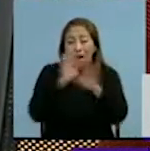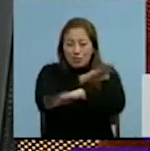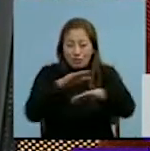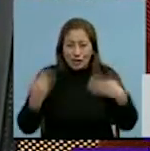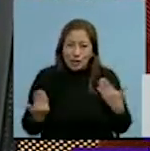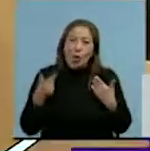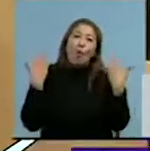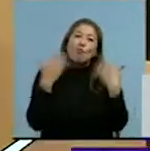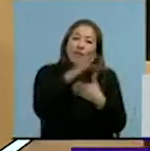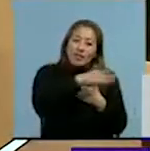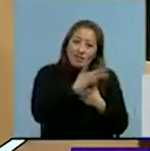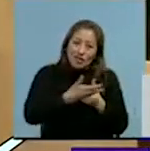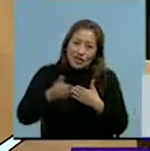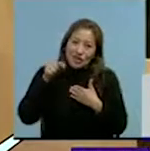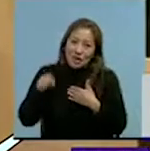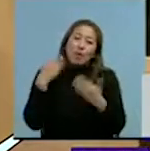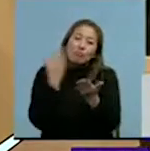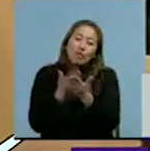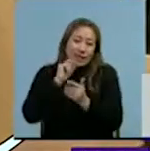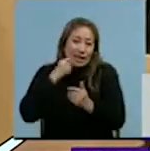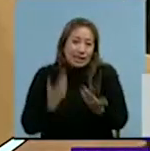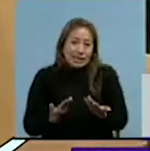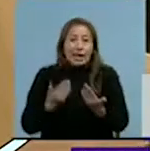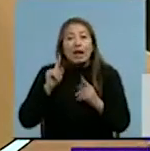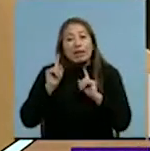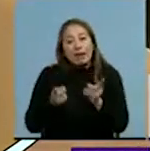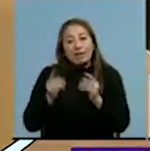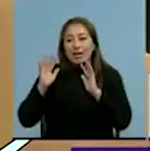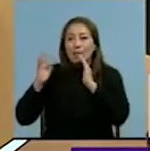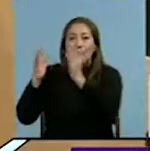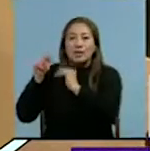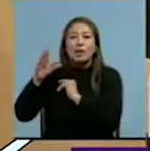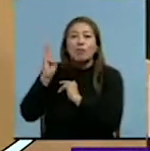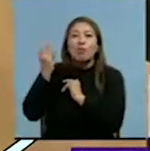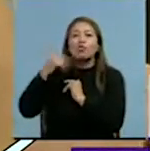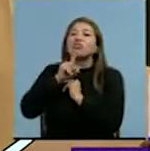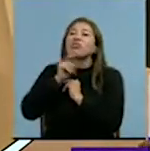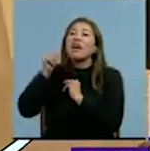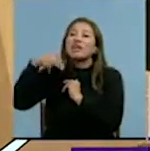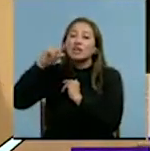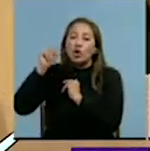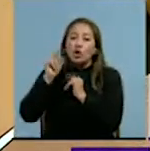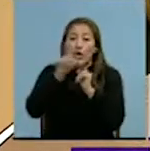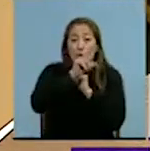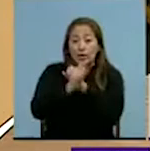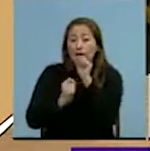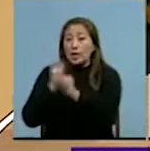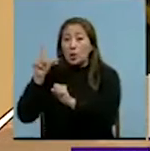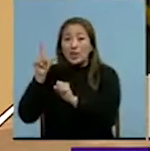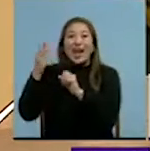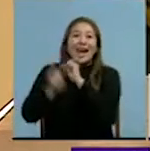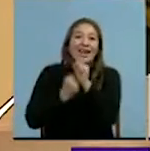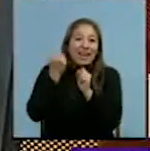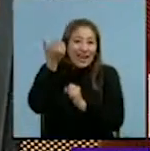chicos así que es una es muy interesante esta propuesta y el botánico que invitamos que está abierto de de lunes a lunes hasta las